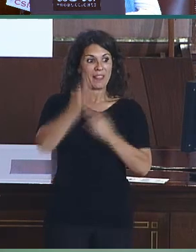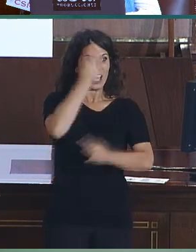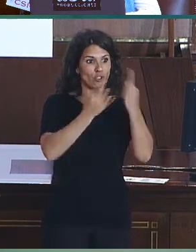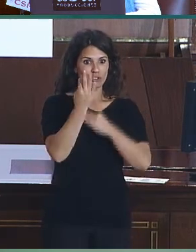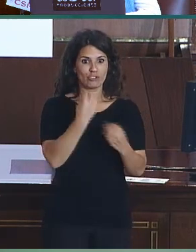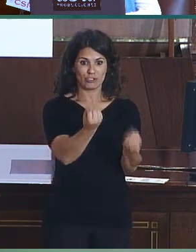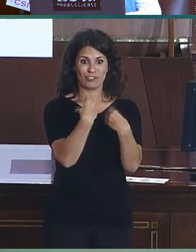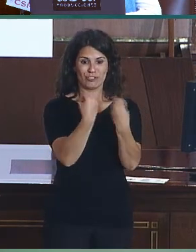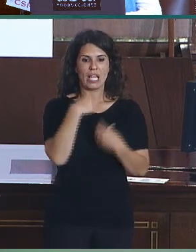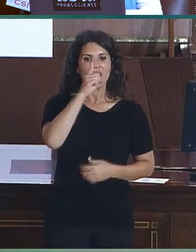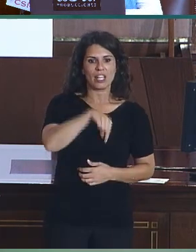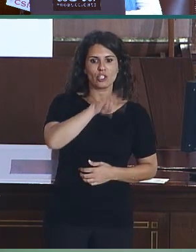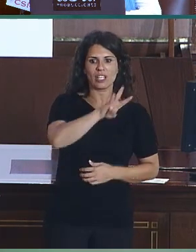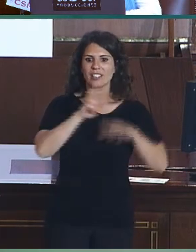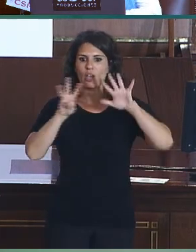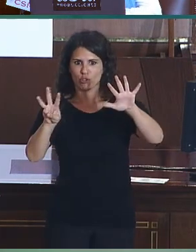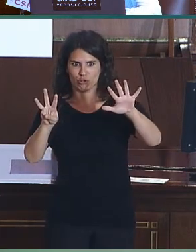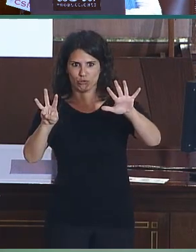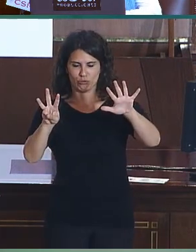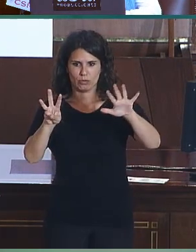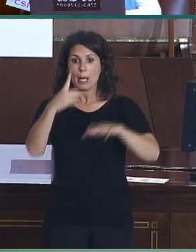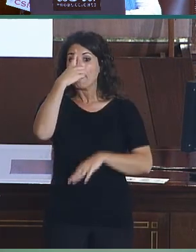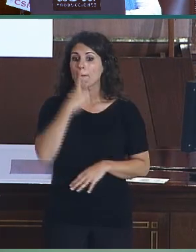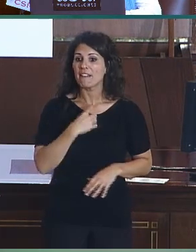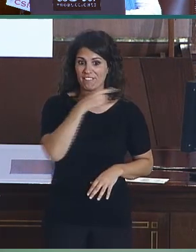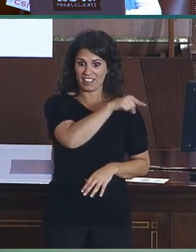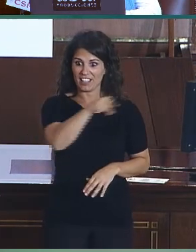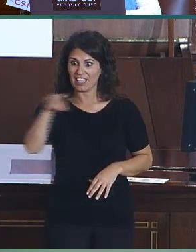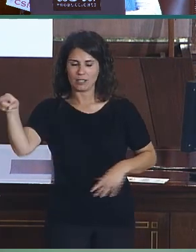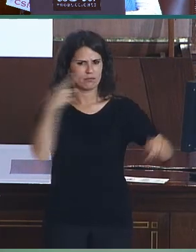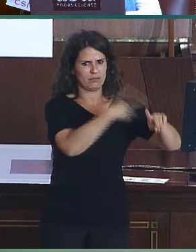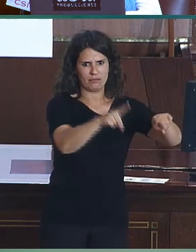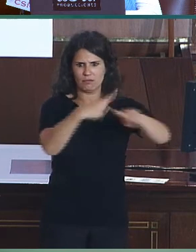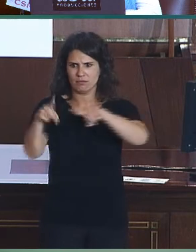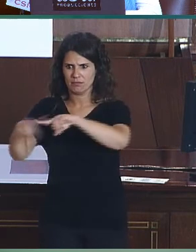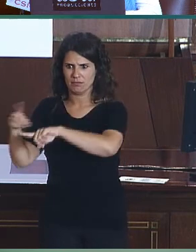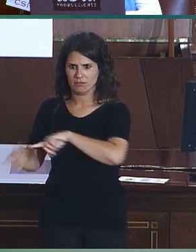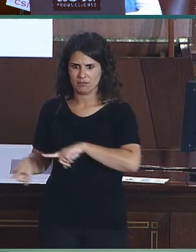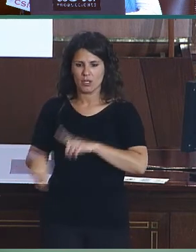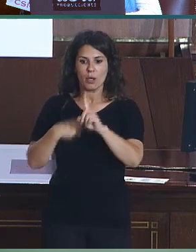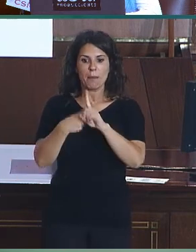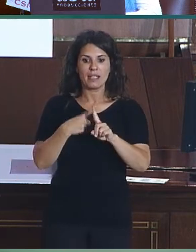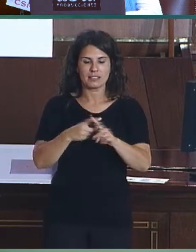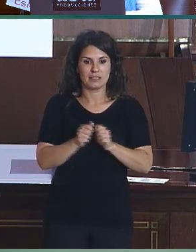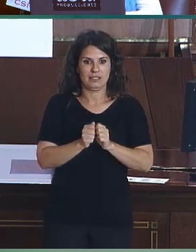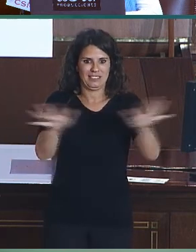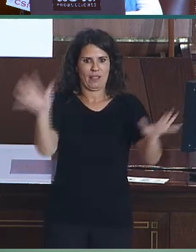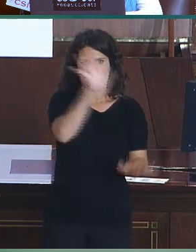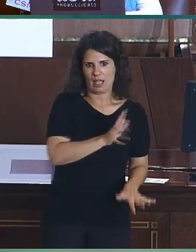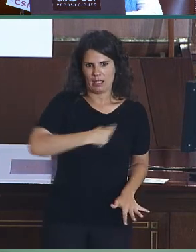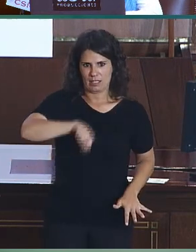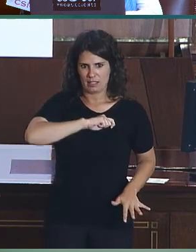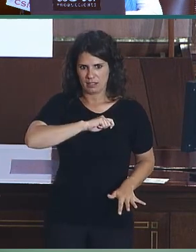138 informantes con diversidad de perfiles y una estratificación irregular. Esto obviamente tiene que ver